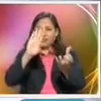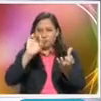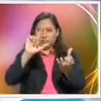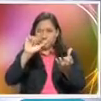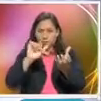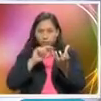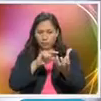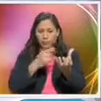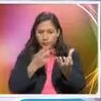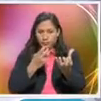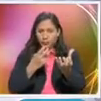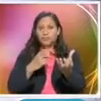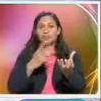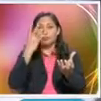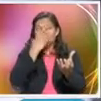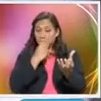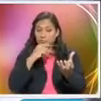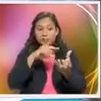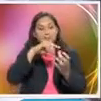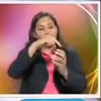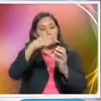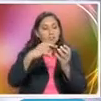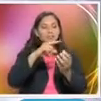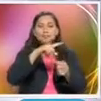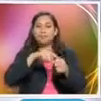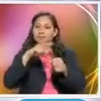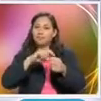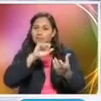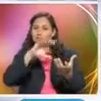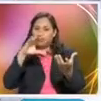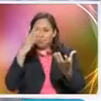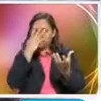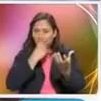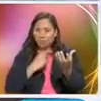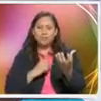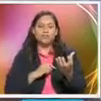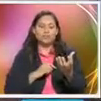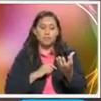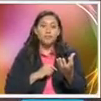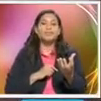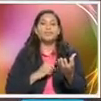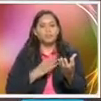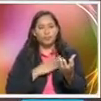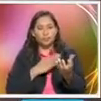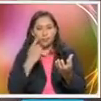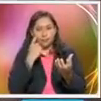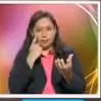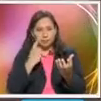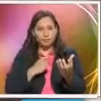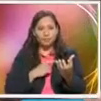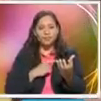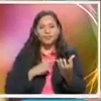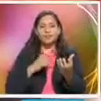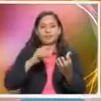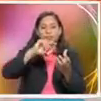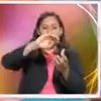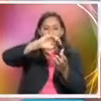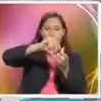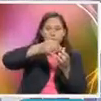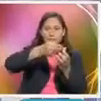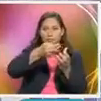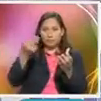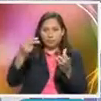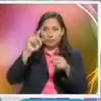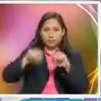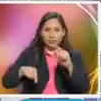Ahí lo tenemos, mira qué bonito y brillante. Bien bonito, bonito. Nos tocó. Entonces, bueno, vamos a quitarle aquí el centro. Sí. Y lo